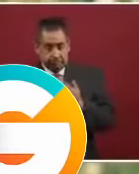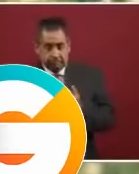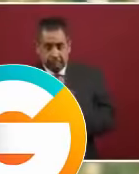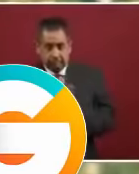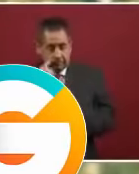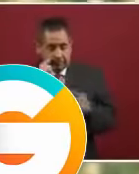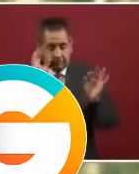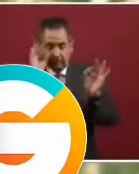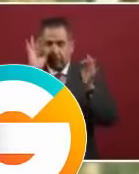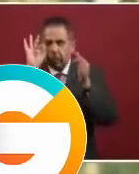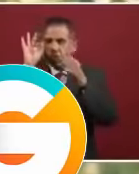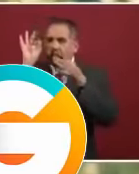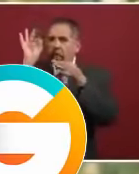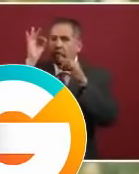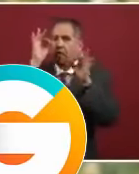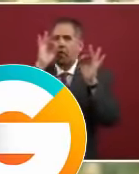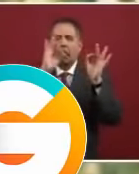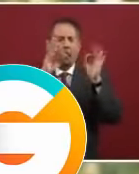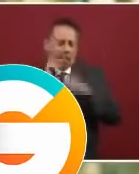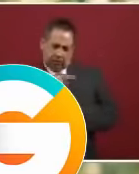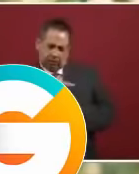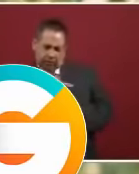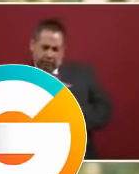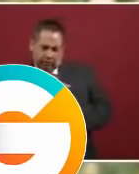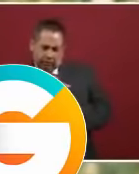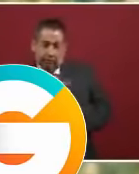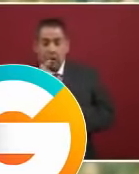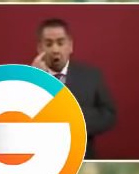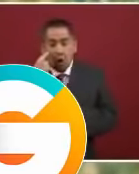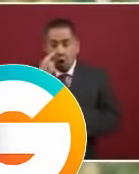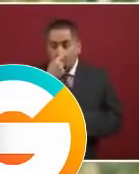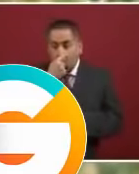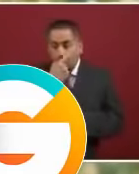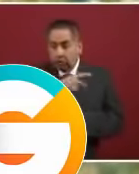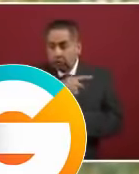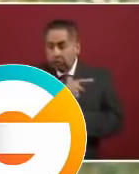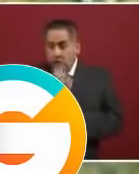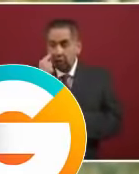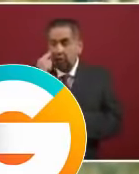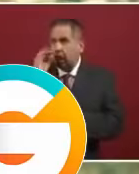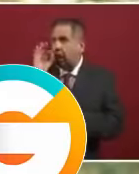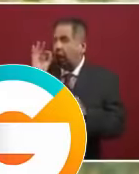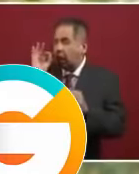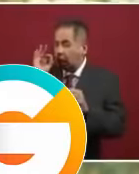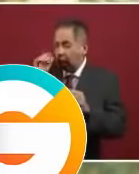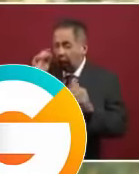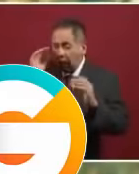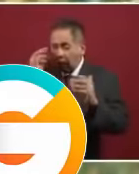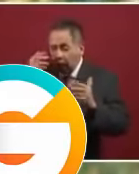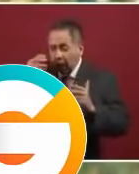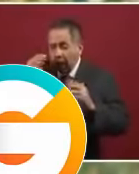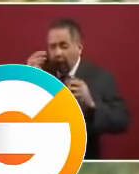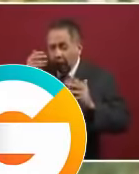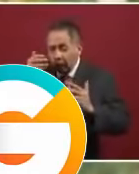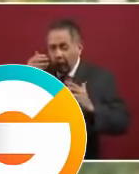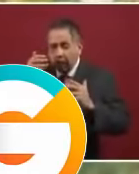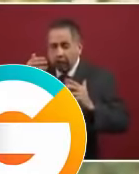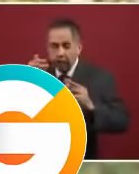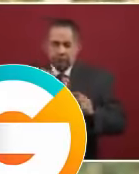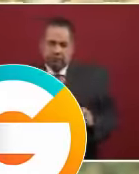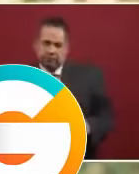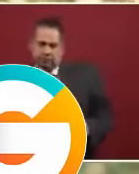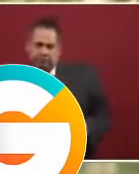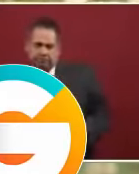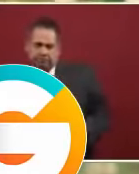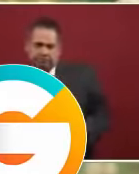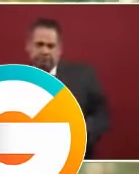como extraviada, sus movimientos eran así como con mucho letargo. Yo noté que algo le estaba